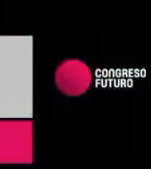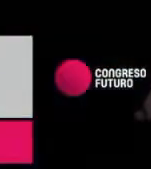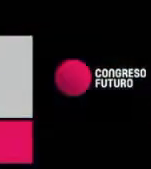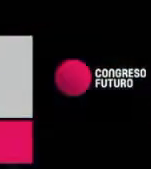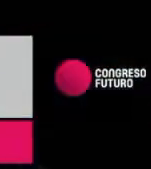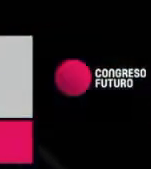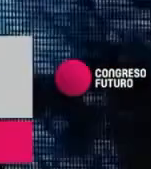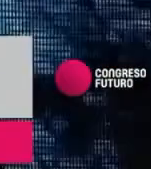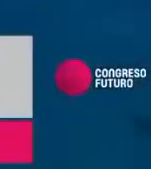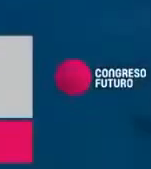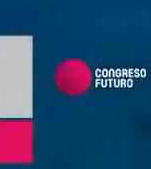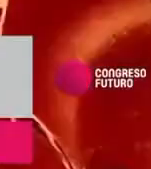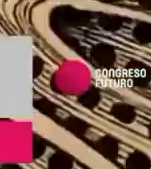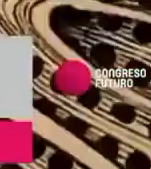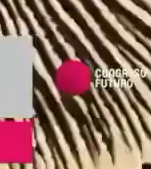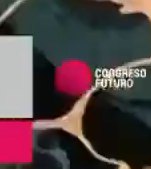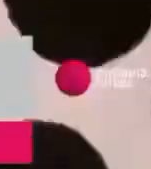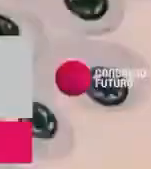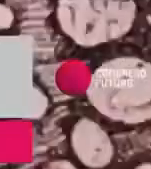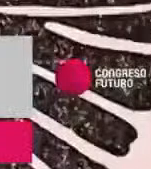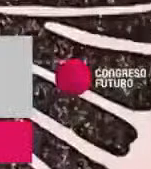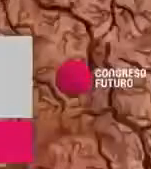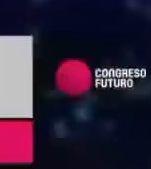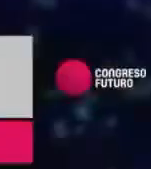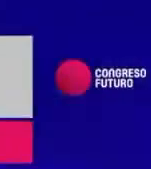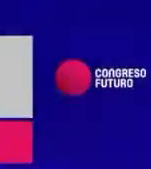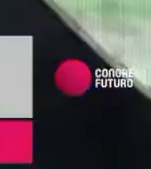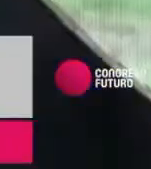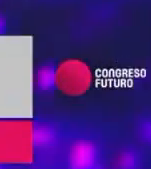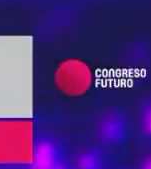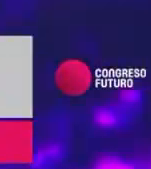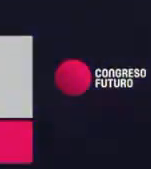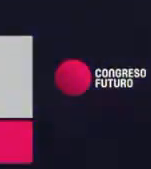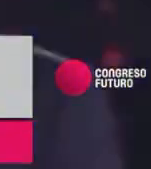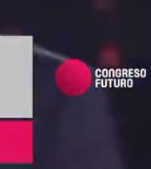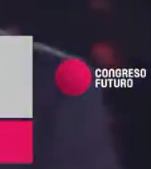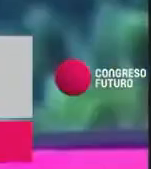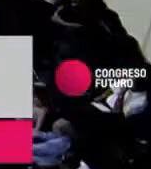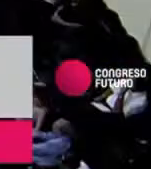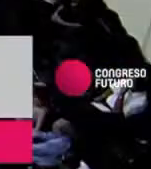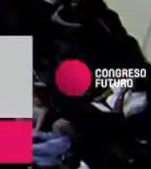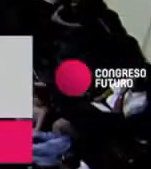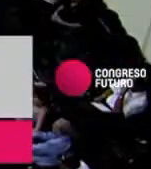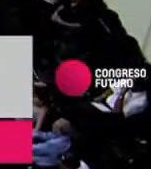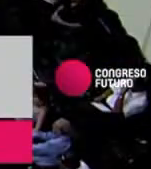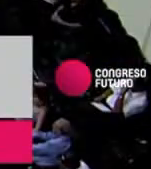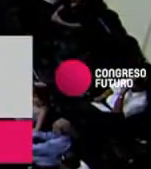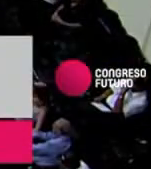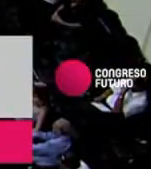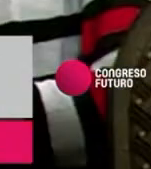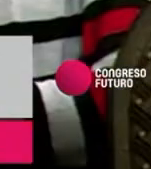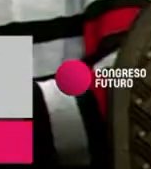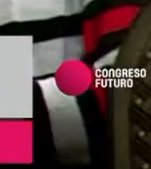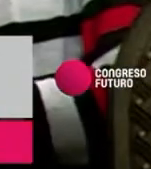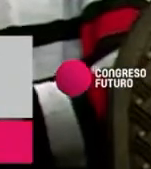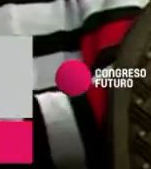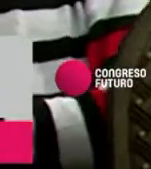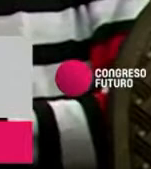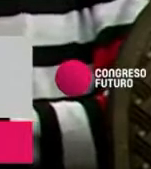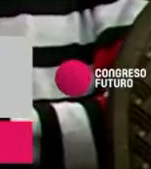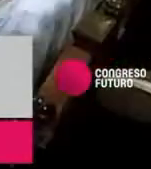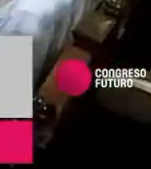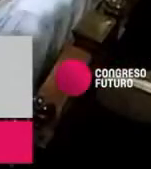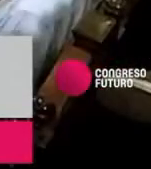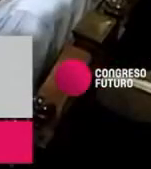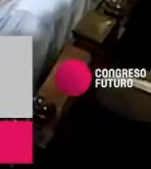Congreso Futuro se posiciona como uno de los puentes entre el mundo científico y la ciudadanía. En las primeras versiones se realizaba a un